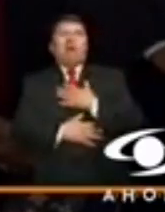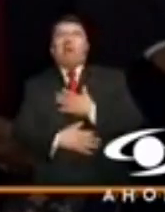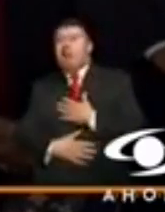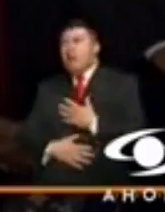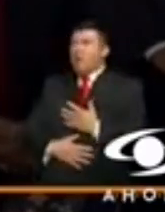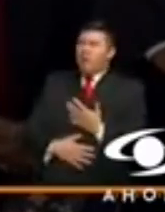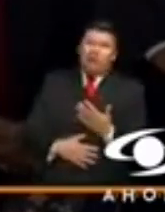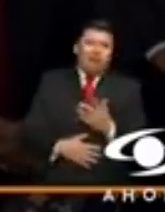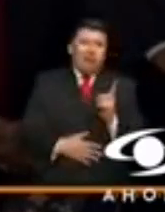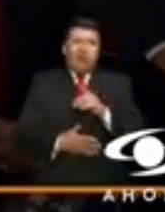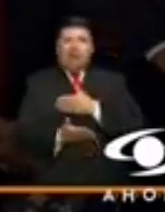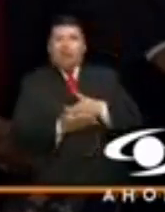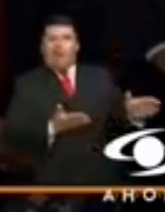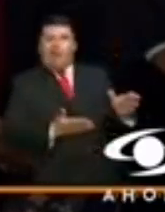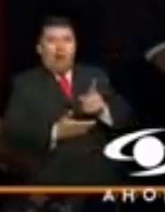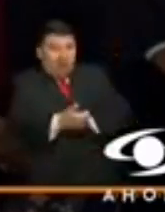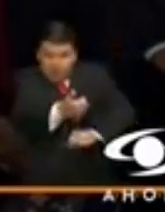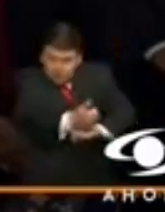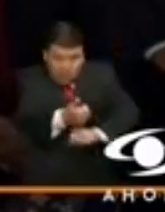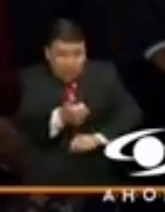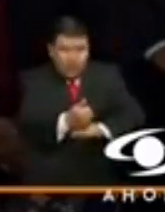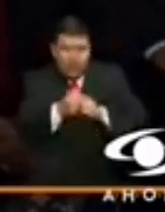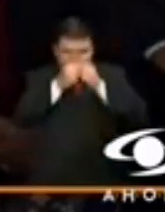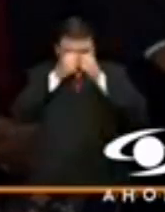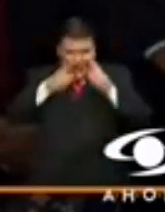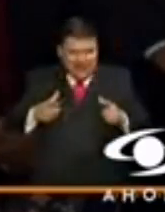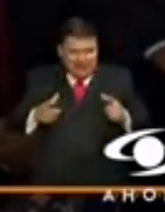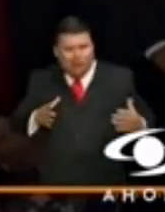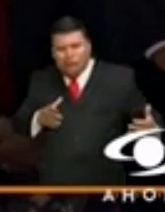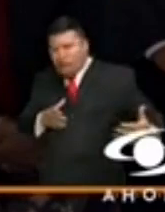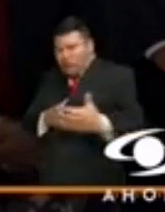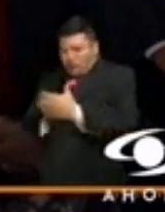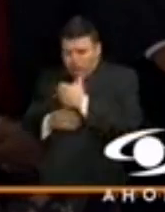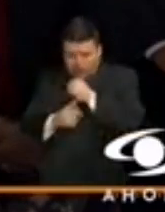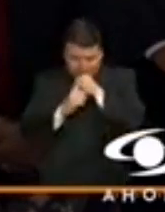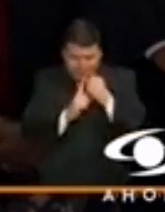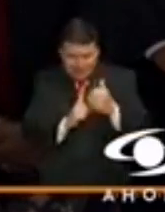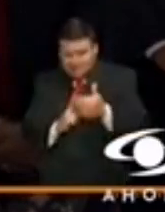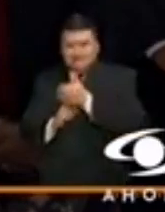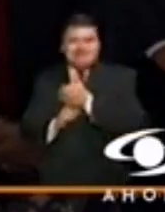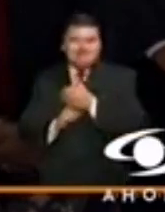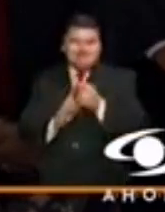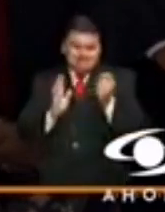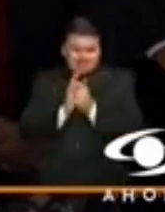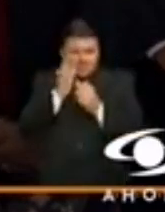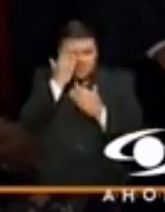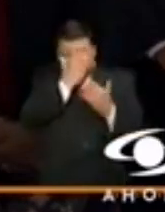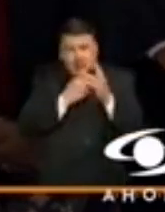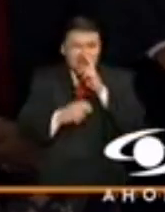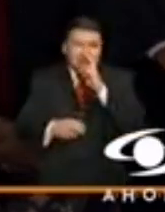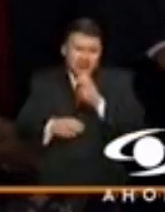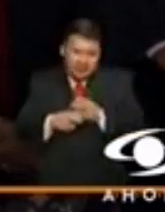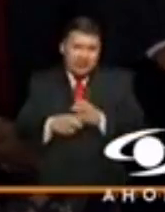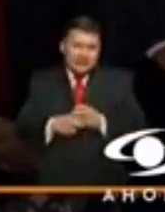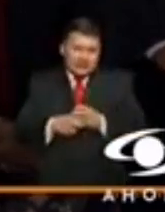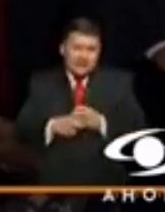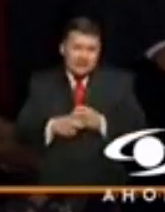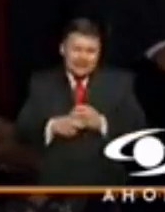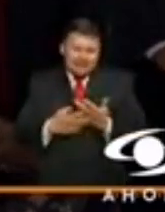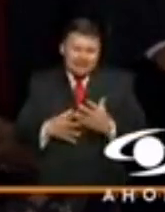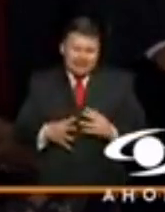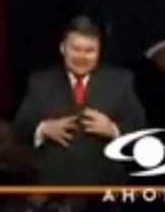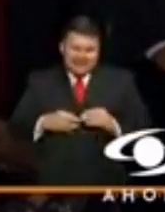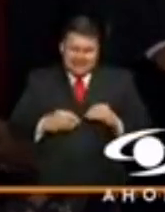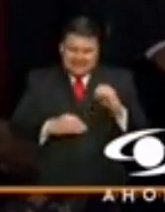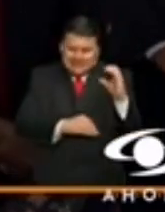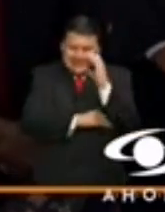vulnerable se quede por fuera de la red de apoyo del Estado y de la sociedad frente a esta prueba difícil que estamos asumiendo